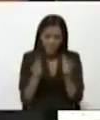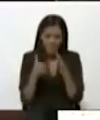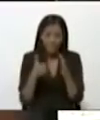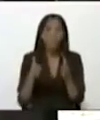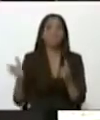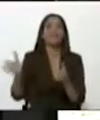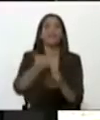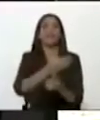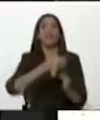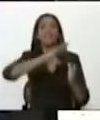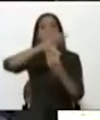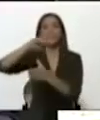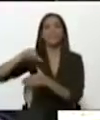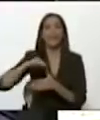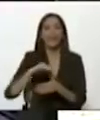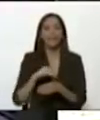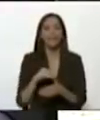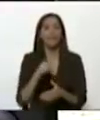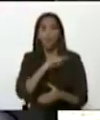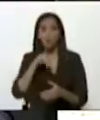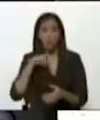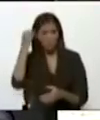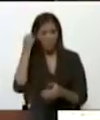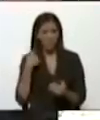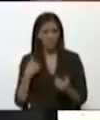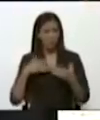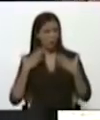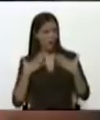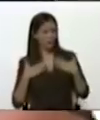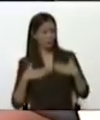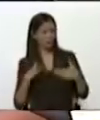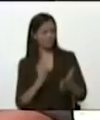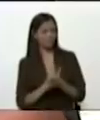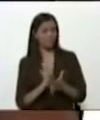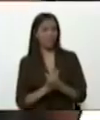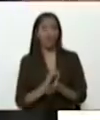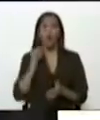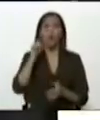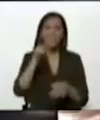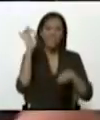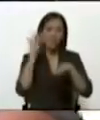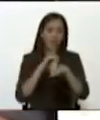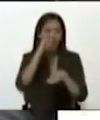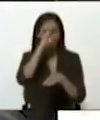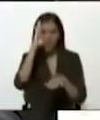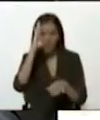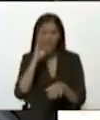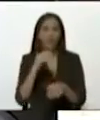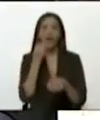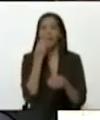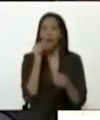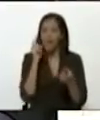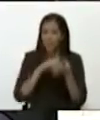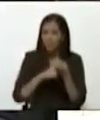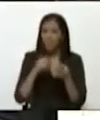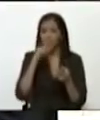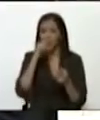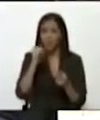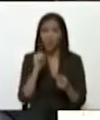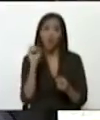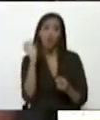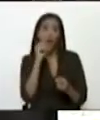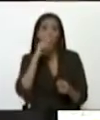hermano. Nosotros no nos vamos a quedar con los brazos cruzados. Ustedes le tocan un pelo a Diosdado, a Cilia, al compañero Nicolás Maduro,